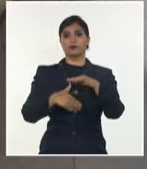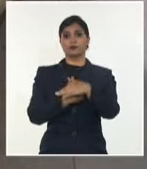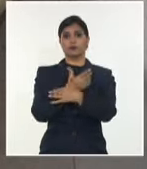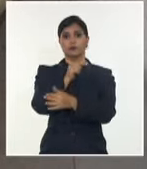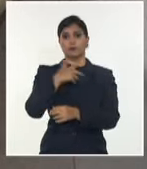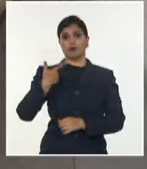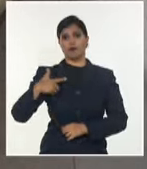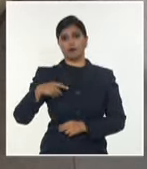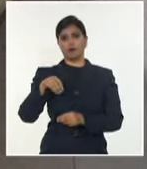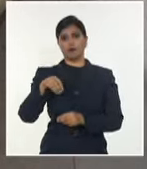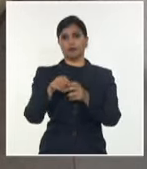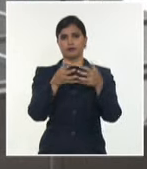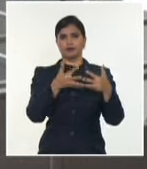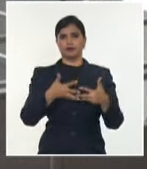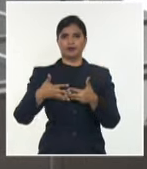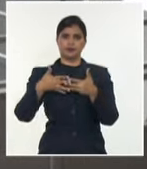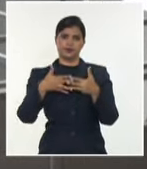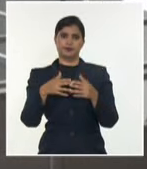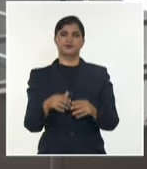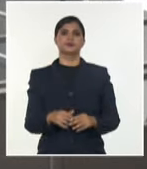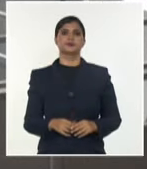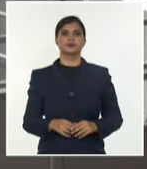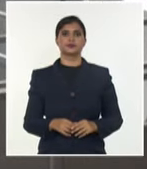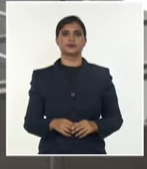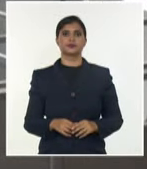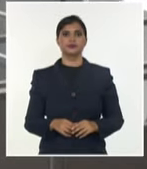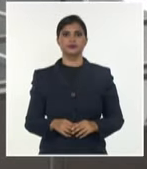Estados Unidos, Gerardo Huertain.